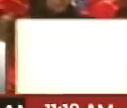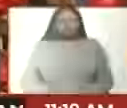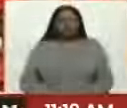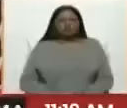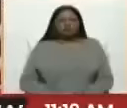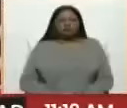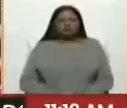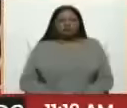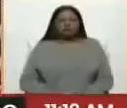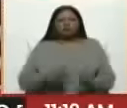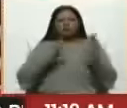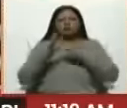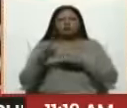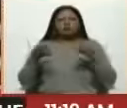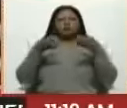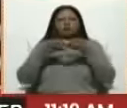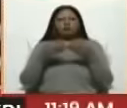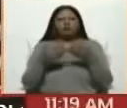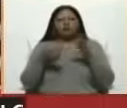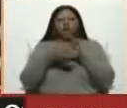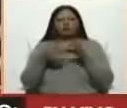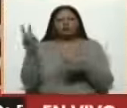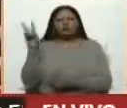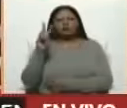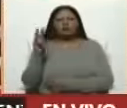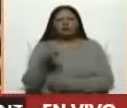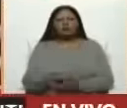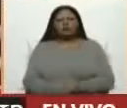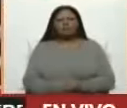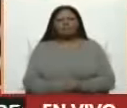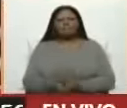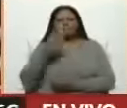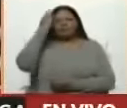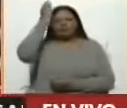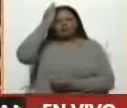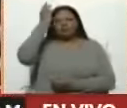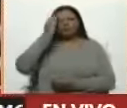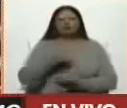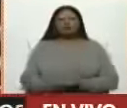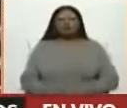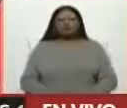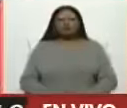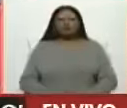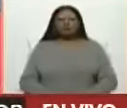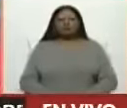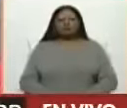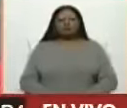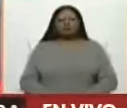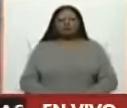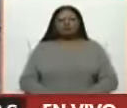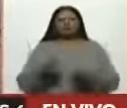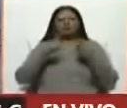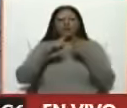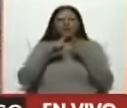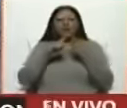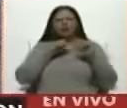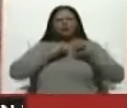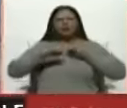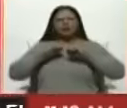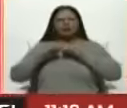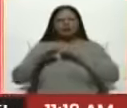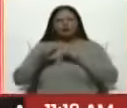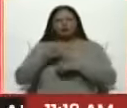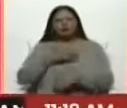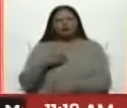vicepresidente de organización del Partido Socialista Unido de Venezuela, Pedro Infante. La primera de ellas, la movilización.